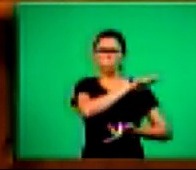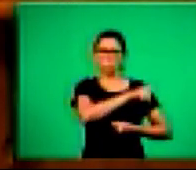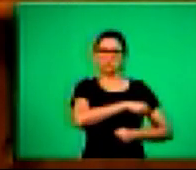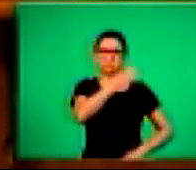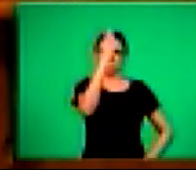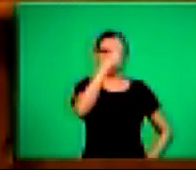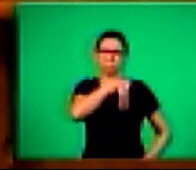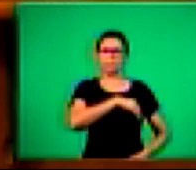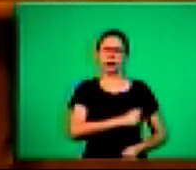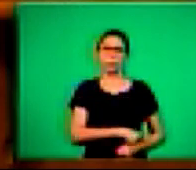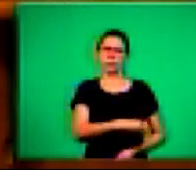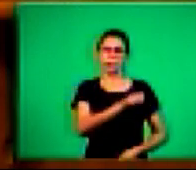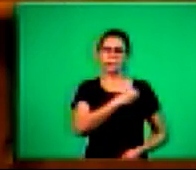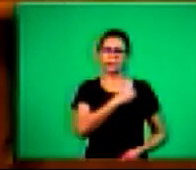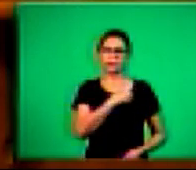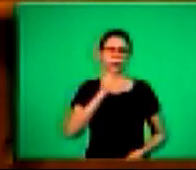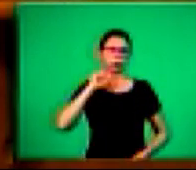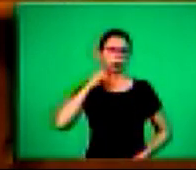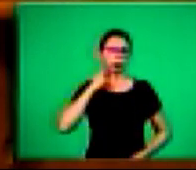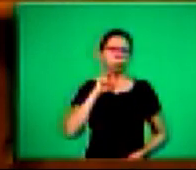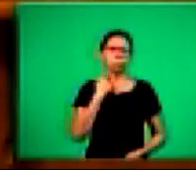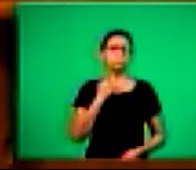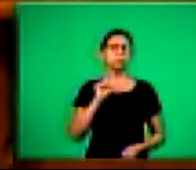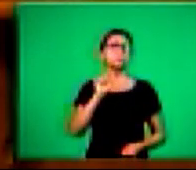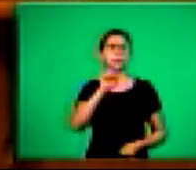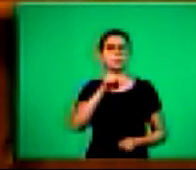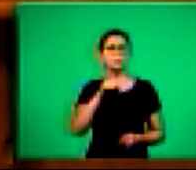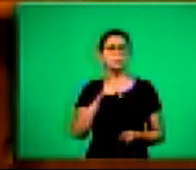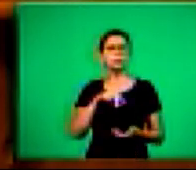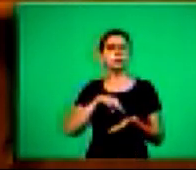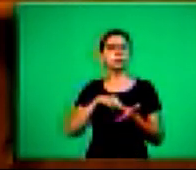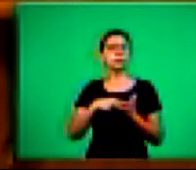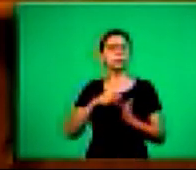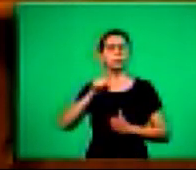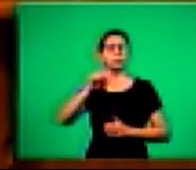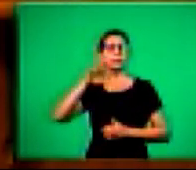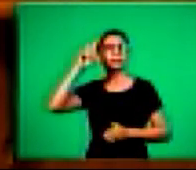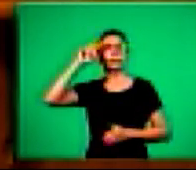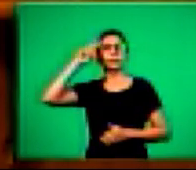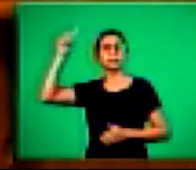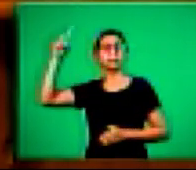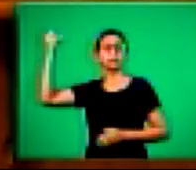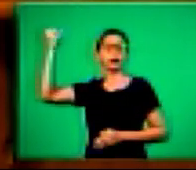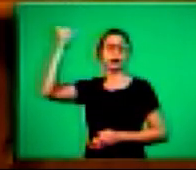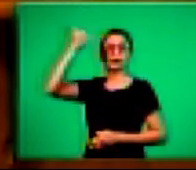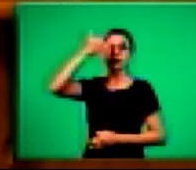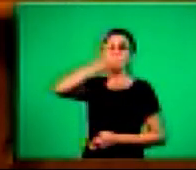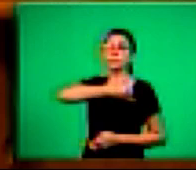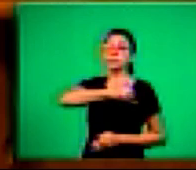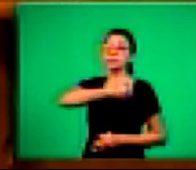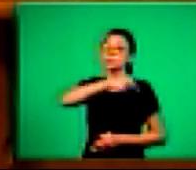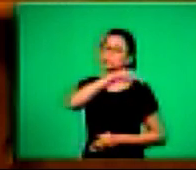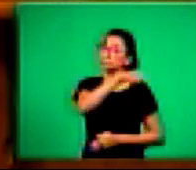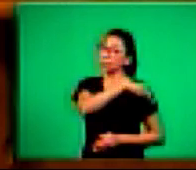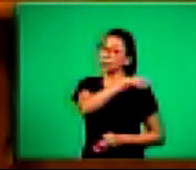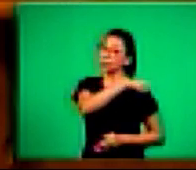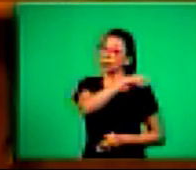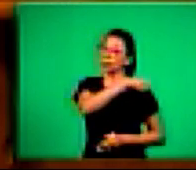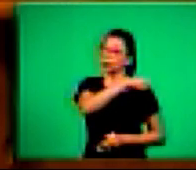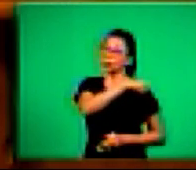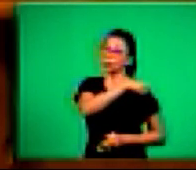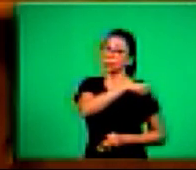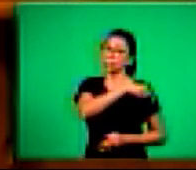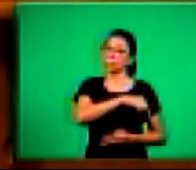porque está llegando la hora de su partida entonces cuando dio cuando dio israel vinieron todas esas plagas la